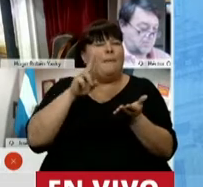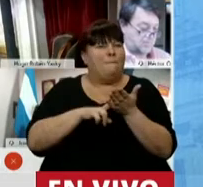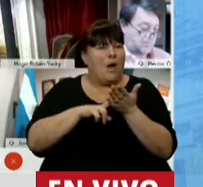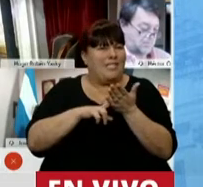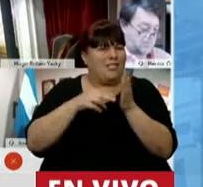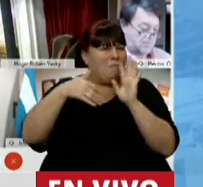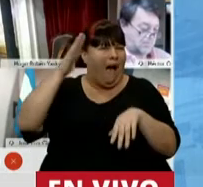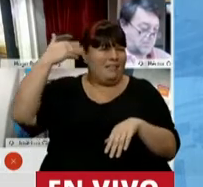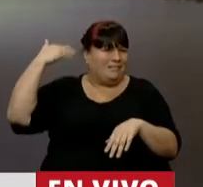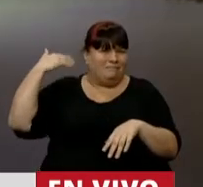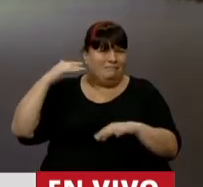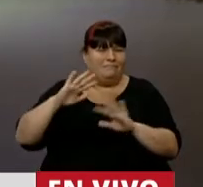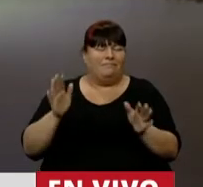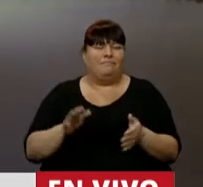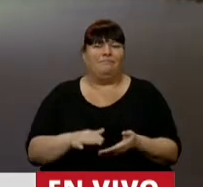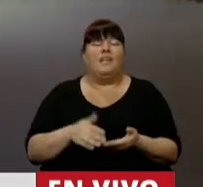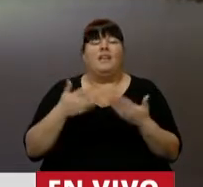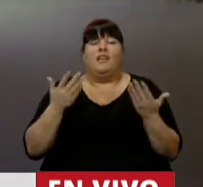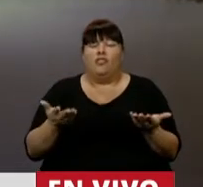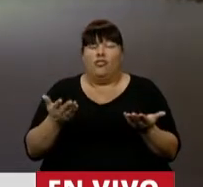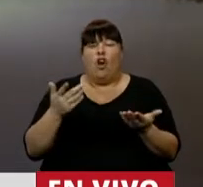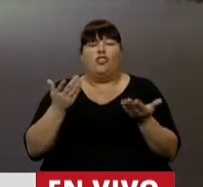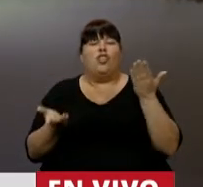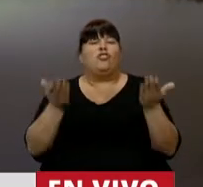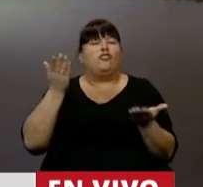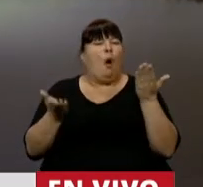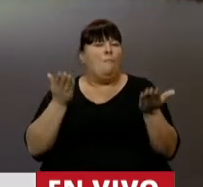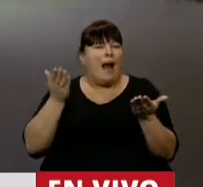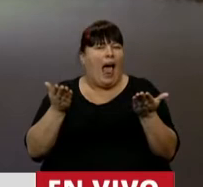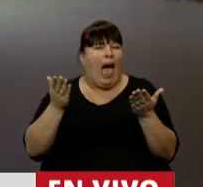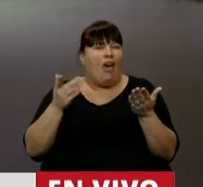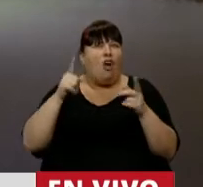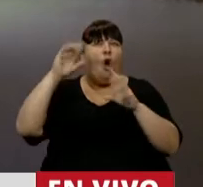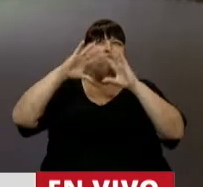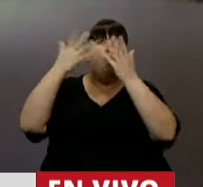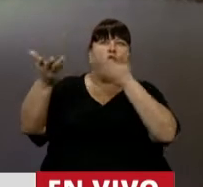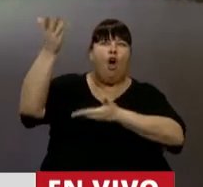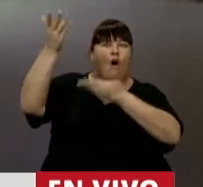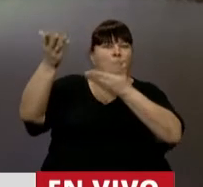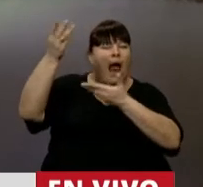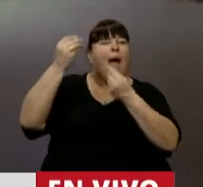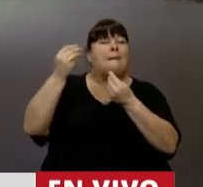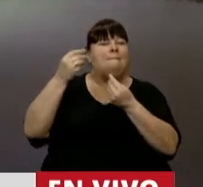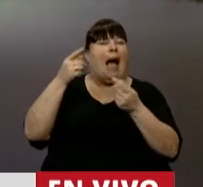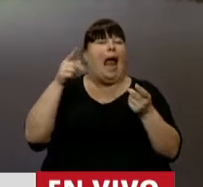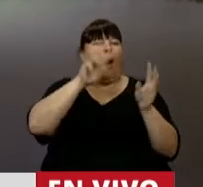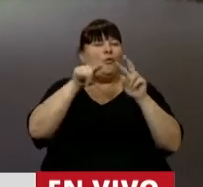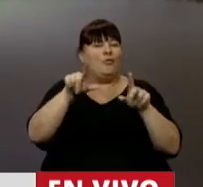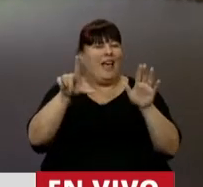más regresivos. Entonces, las comparaciones que hacen con el mundo para traer